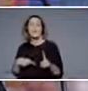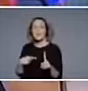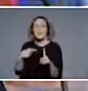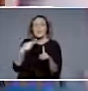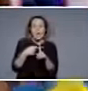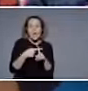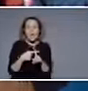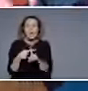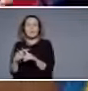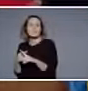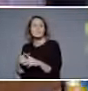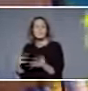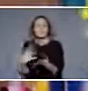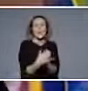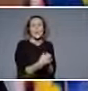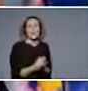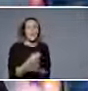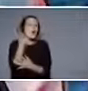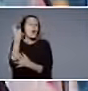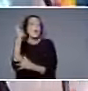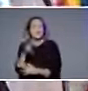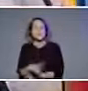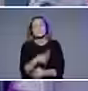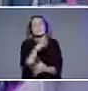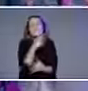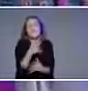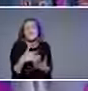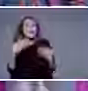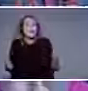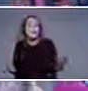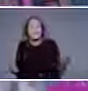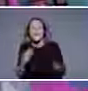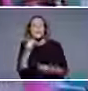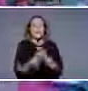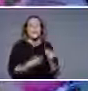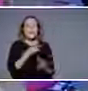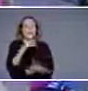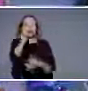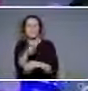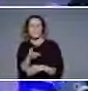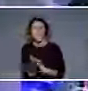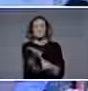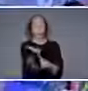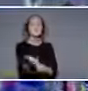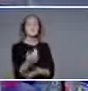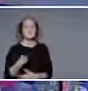Además, todo esto es por ti.